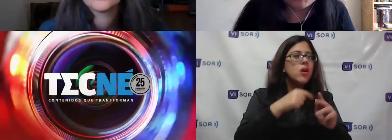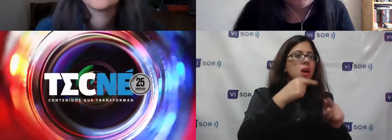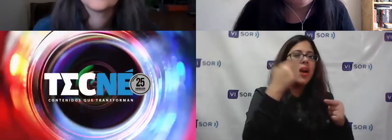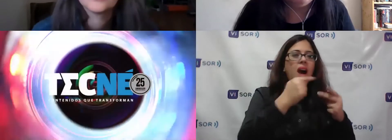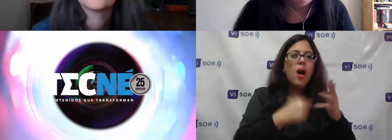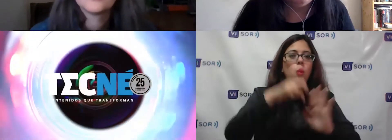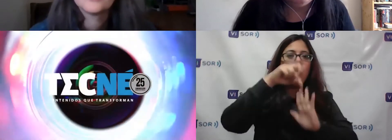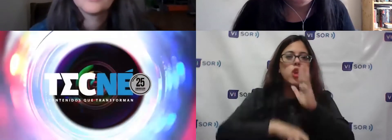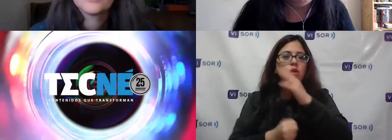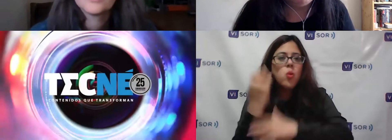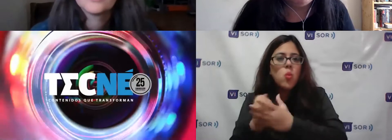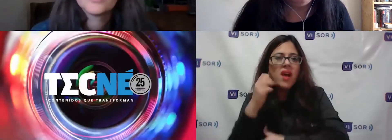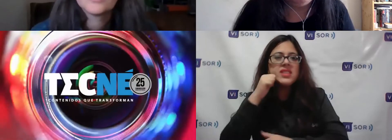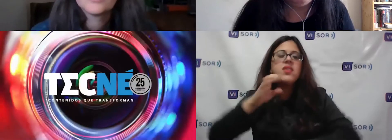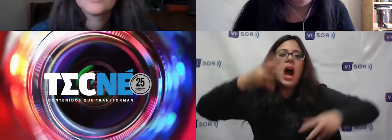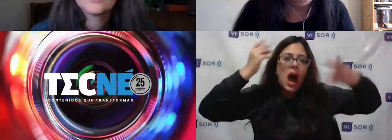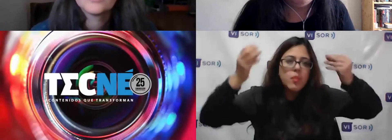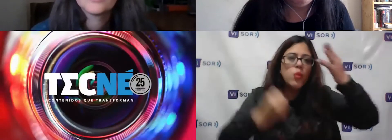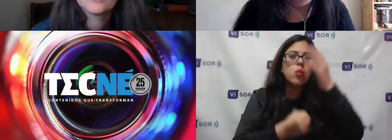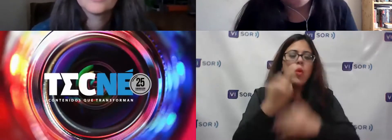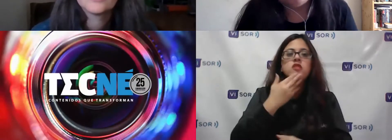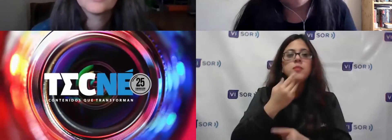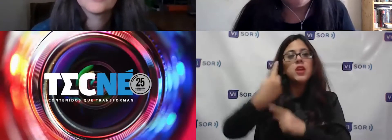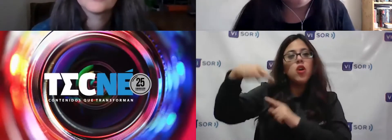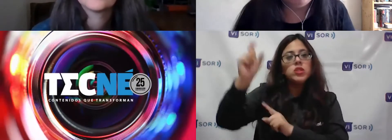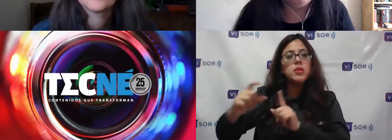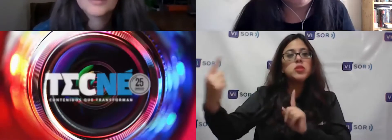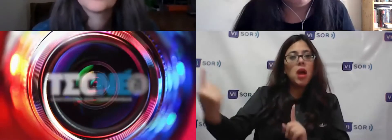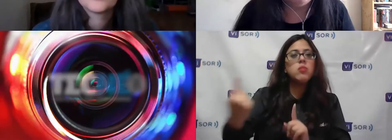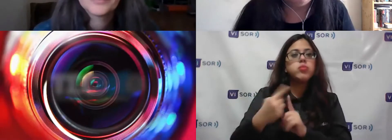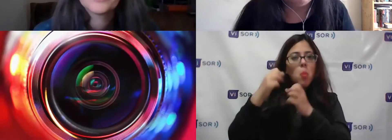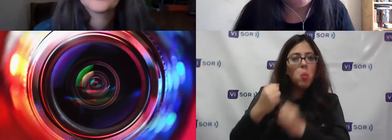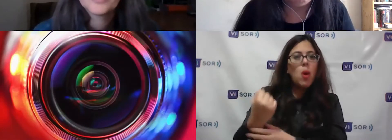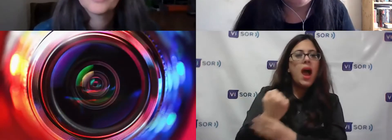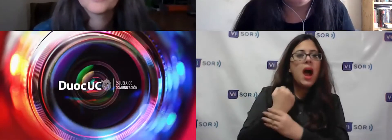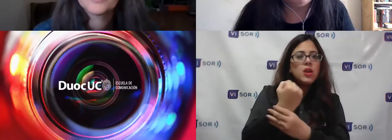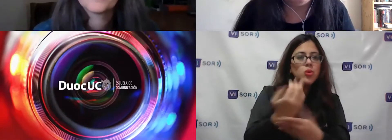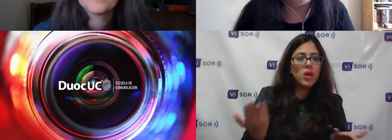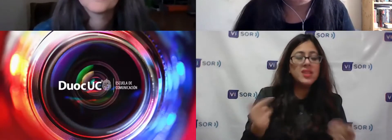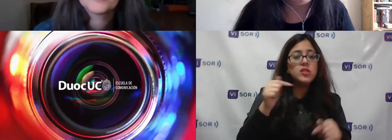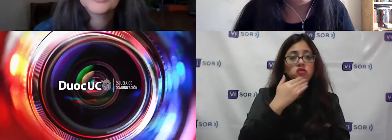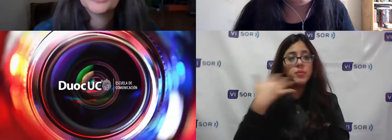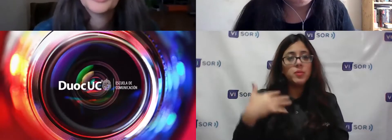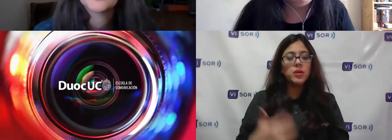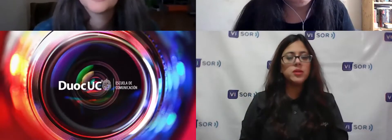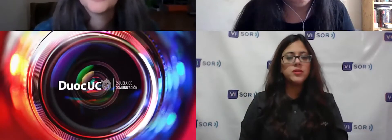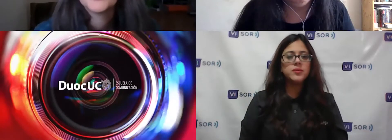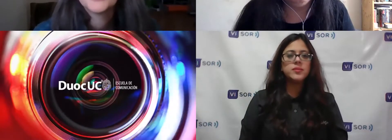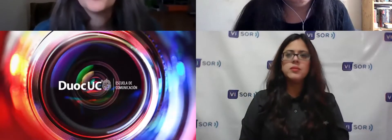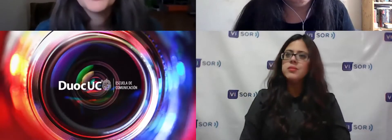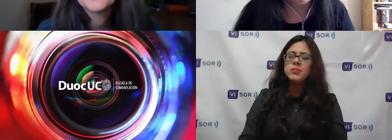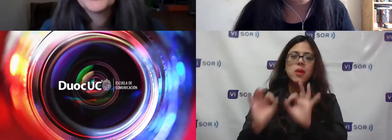aprendizaje y siempre hay alguien con quien te puede iluminar que hasta de no ayudar necesito también importante supere